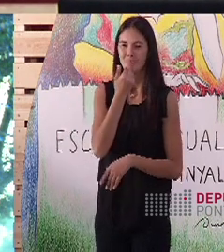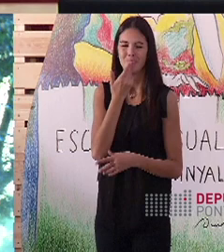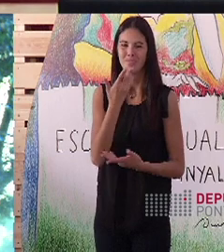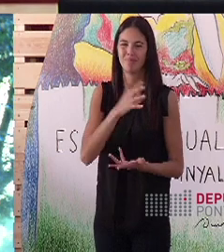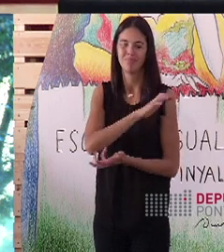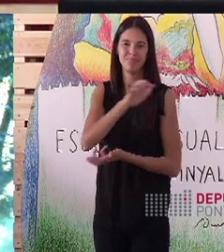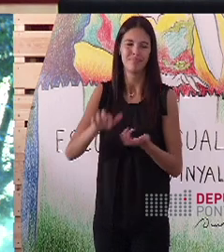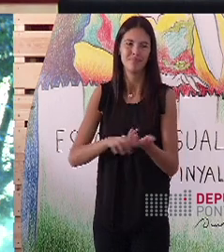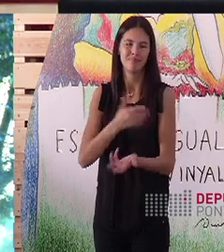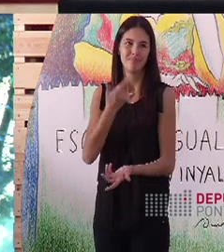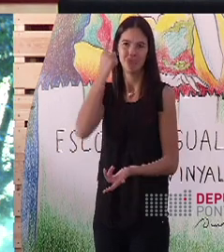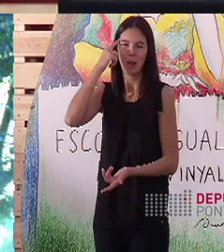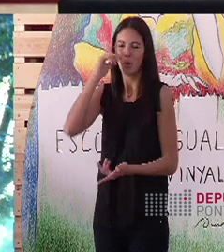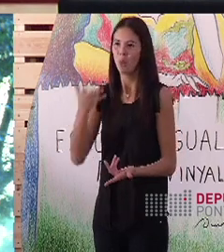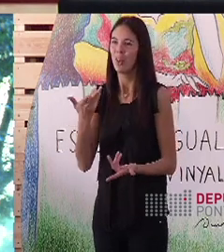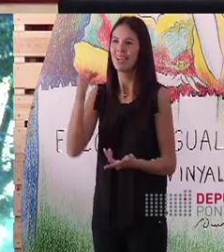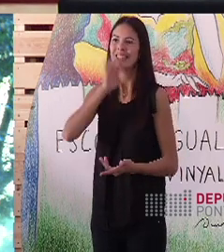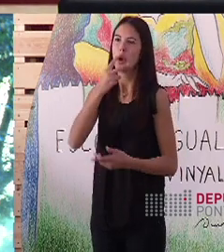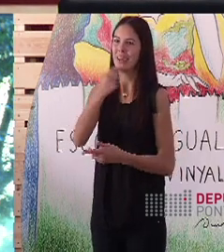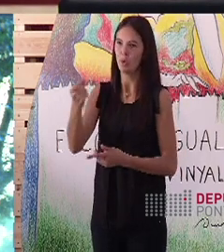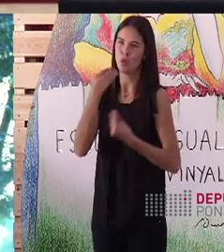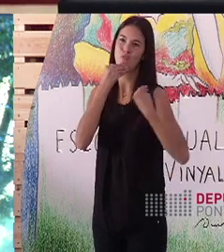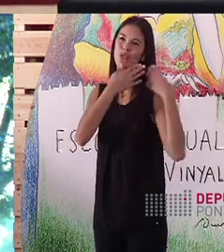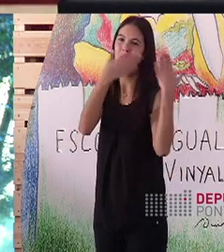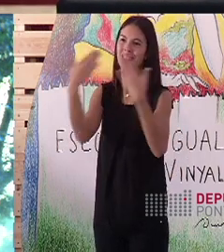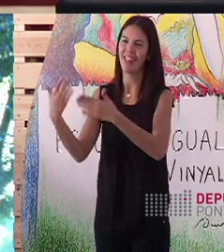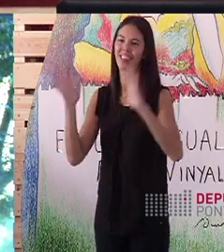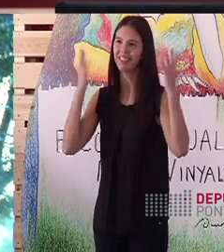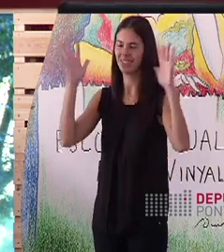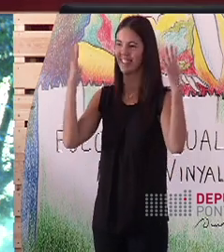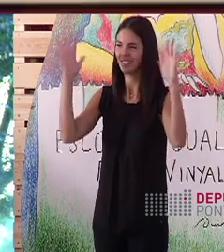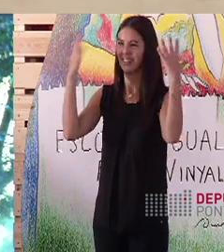que ha caracterizado el siglo XXI. Muchísimas gracias.